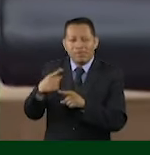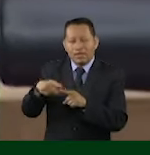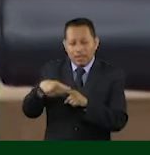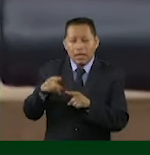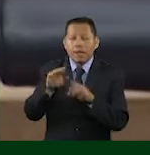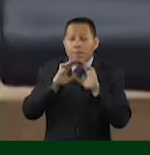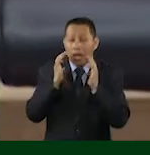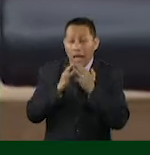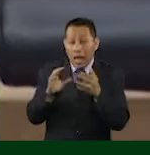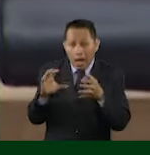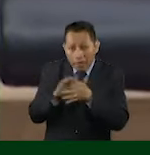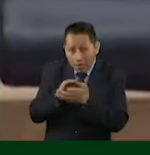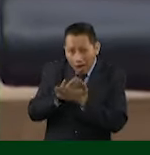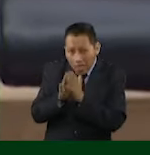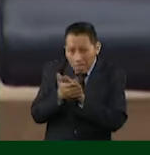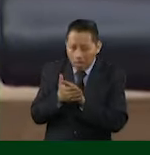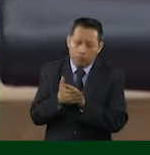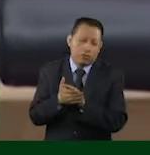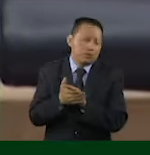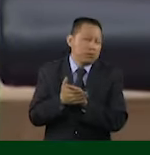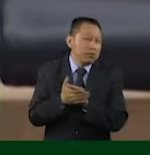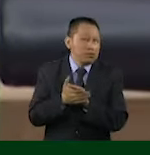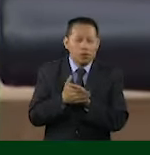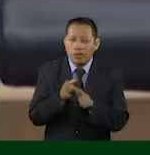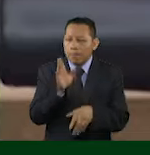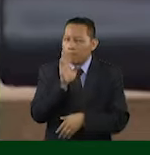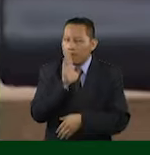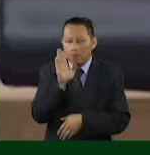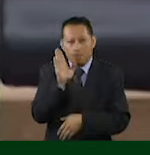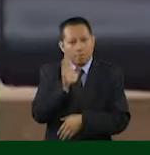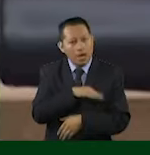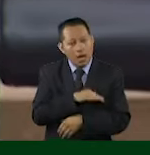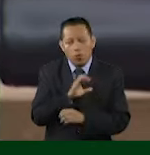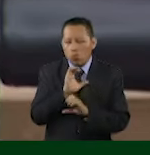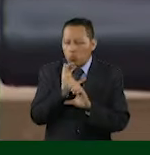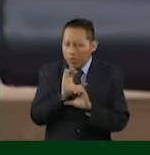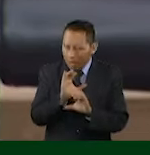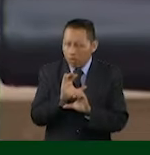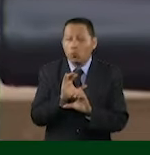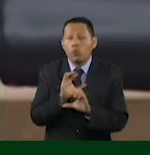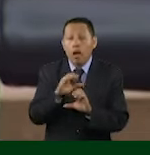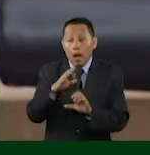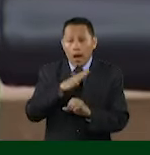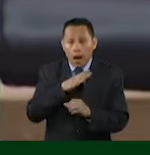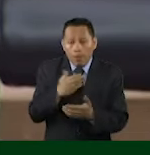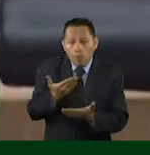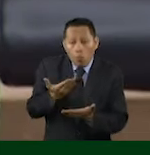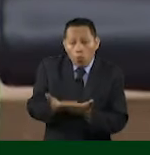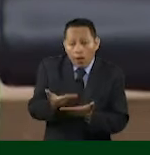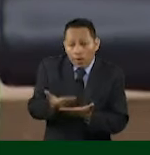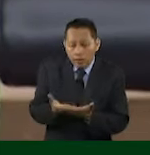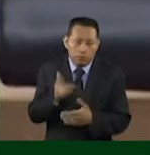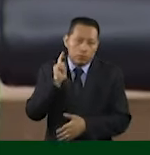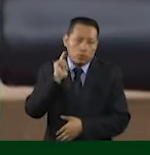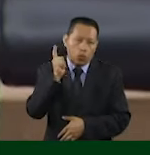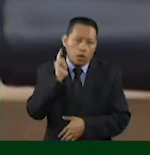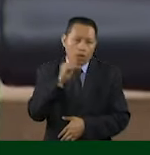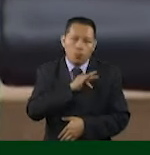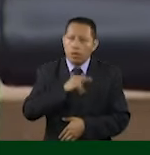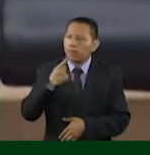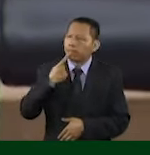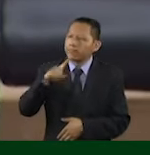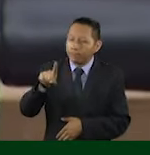me parece que es algo muy delicado algo muy delicado y que si se tienen pruebas Ojalá ojalá que presentaran las